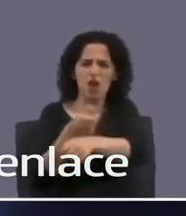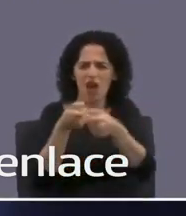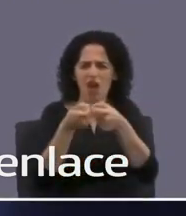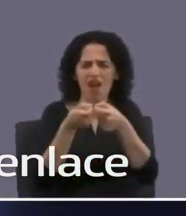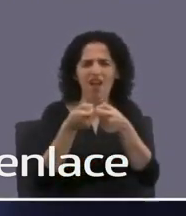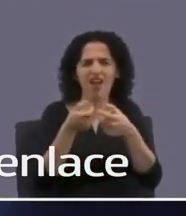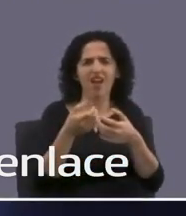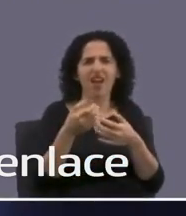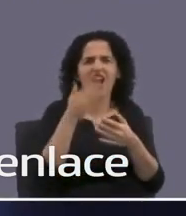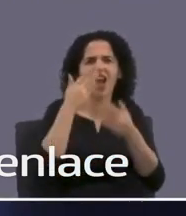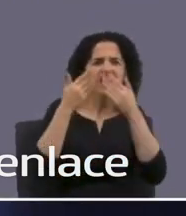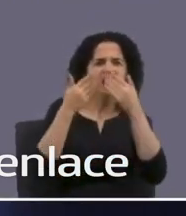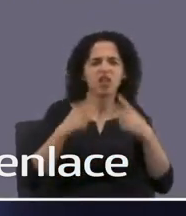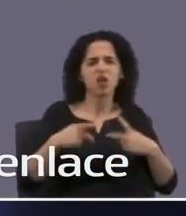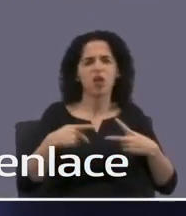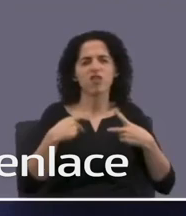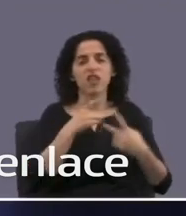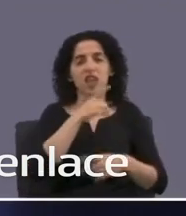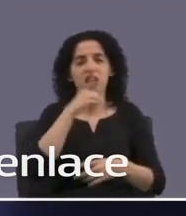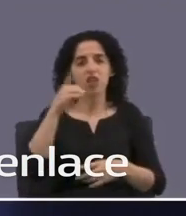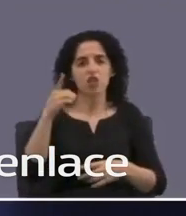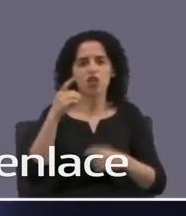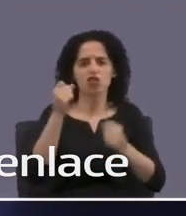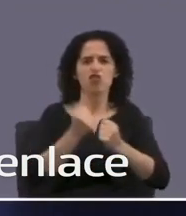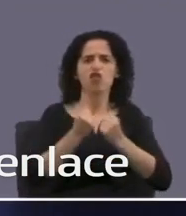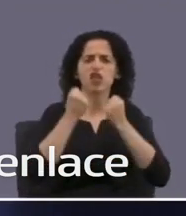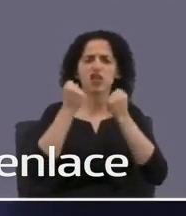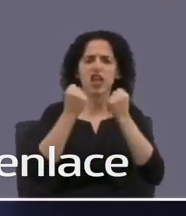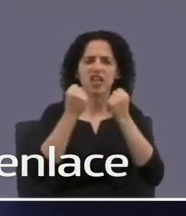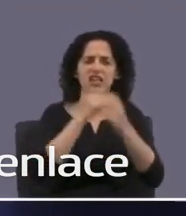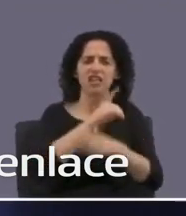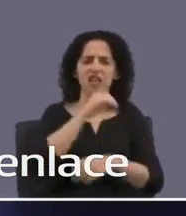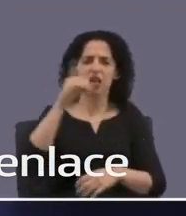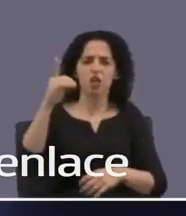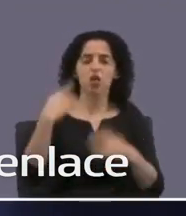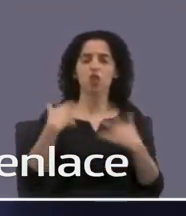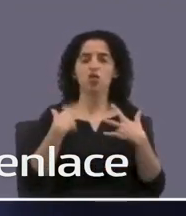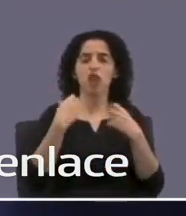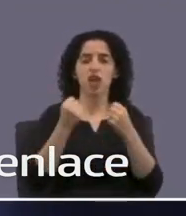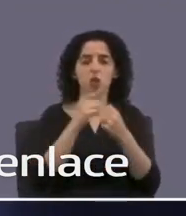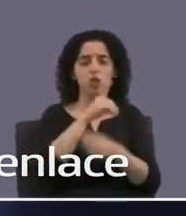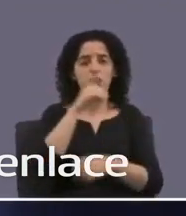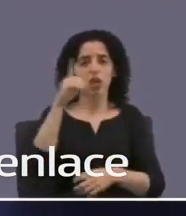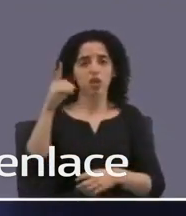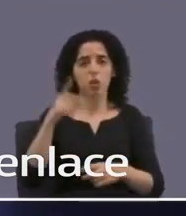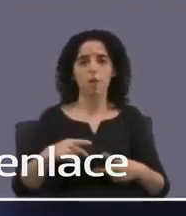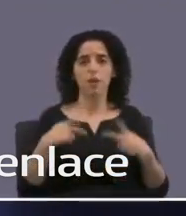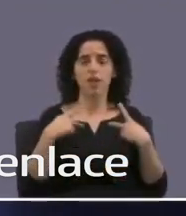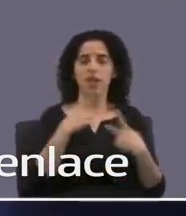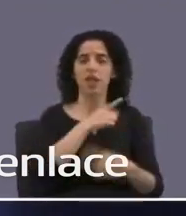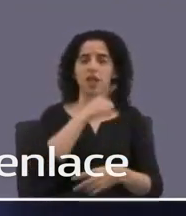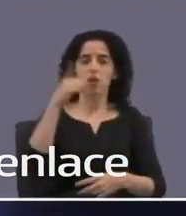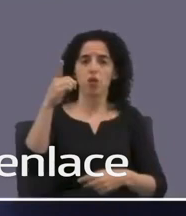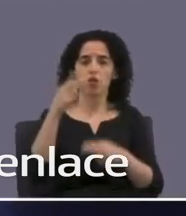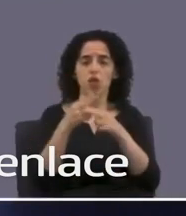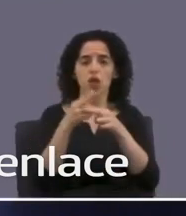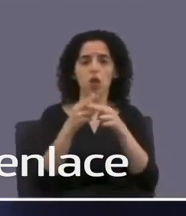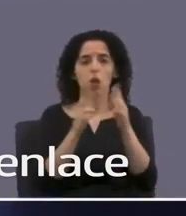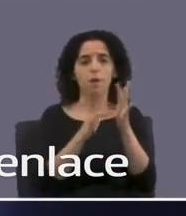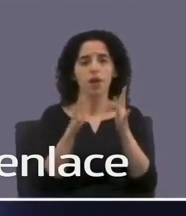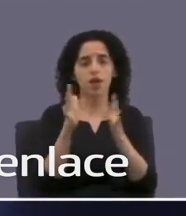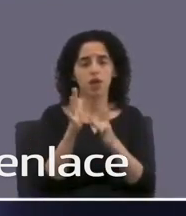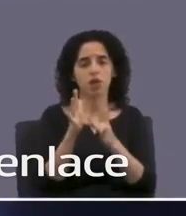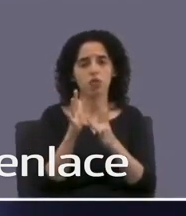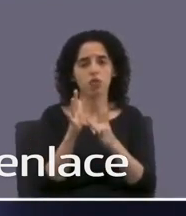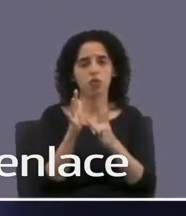célula. Aliento de vida de Dios, fortaleza de Dios, salud de Dios, vida de Dios, en